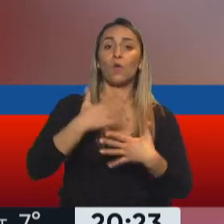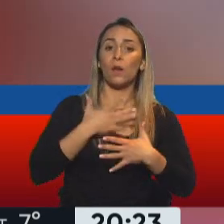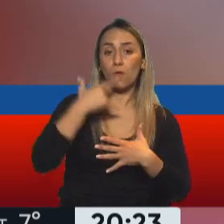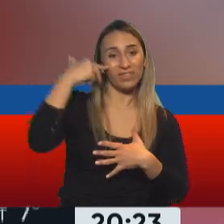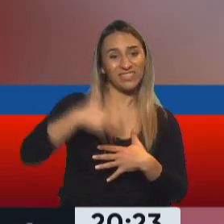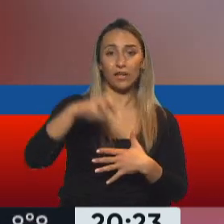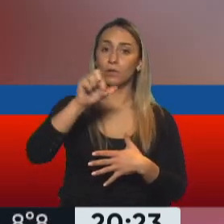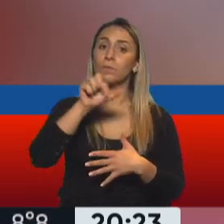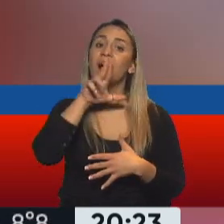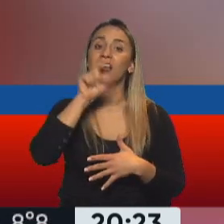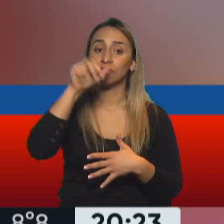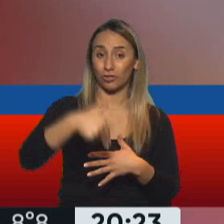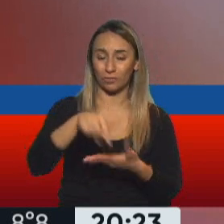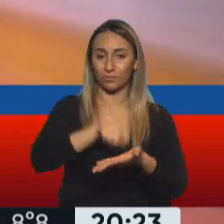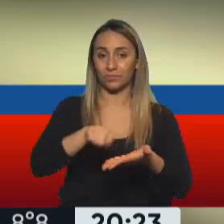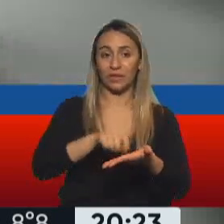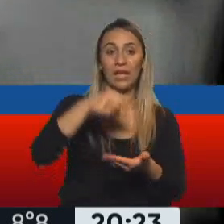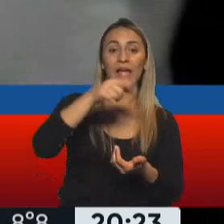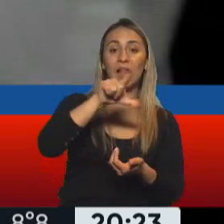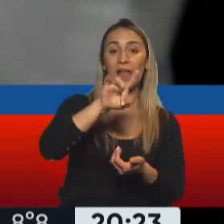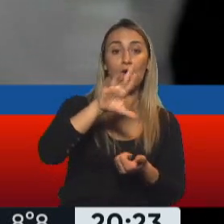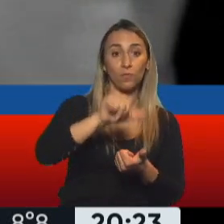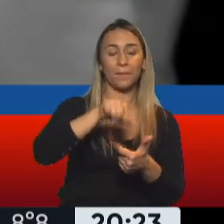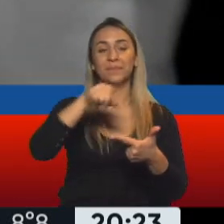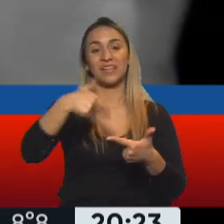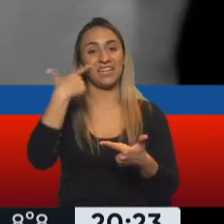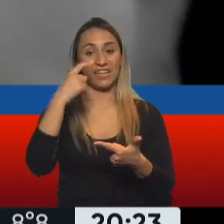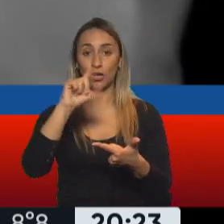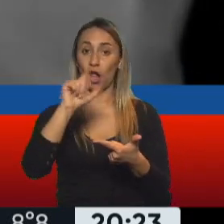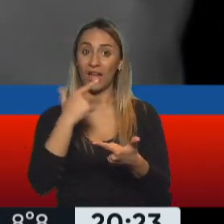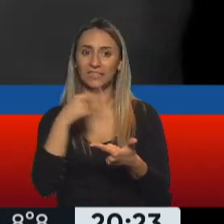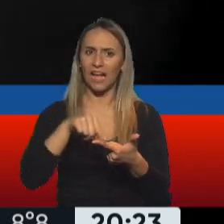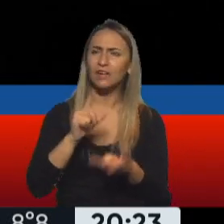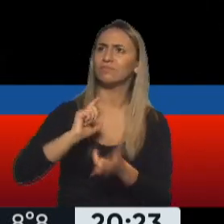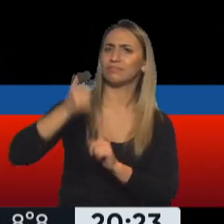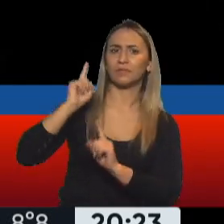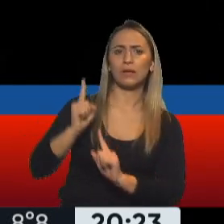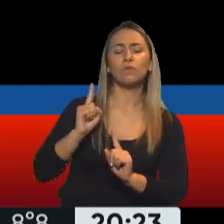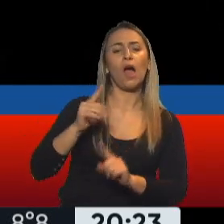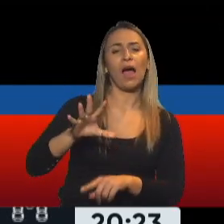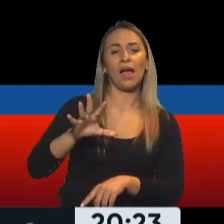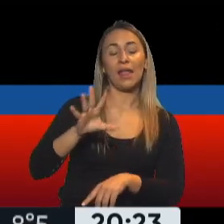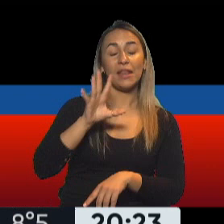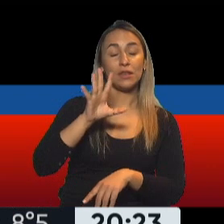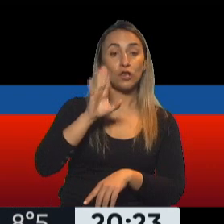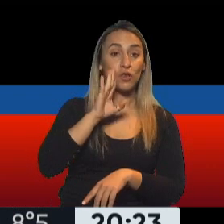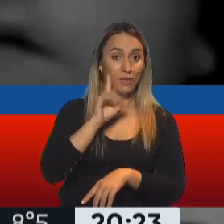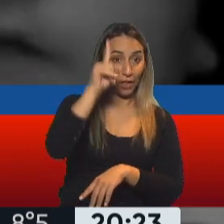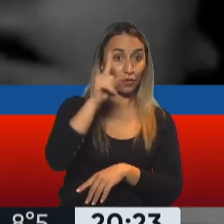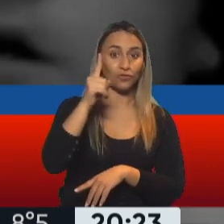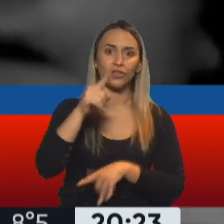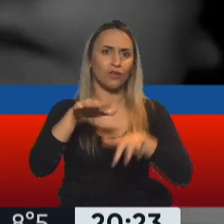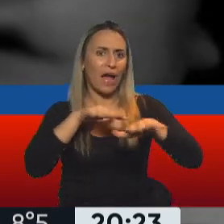compilado por Laura Contreras y Nicolás Cuello, se retoman las experiencias del activismo norteamericano y las líneas de